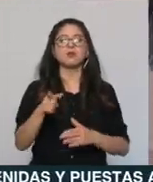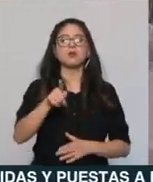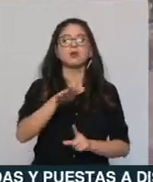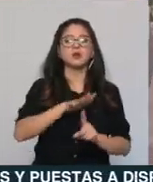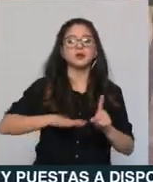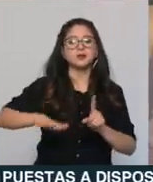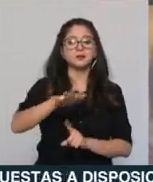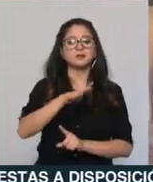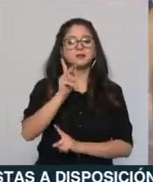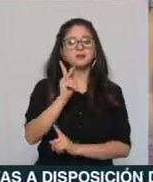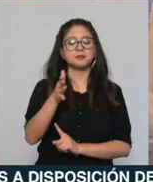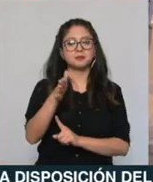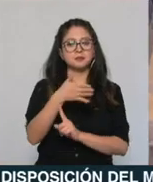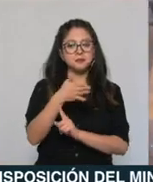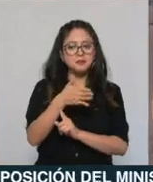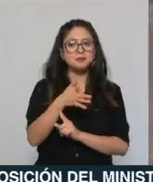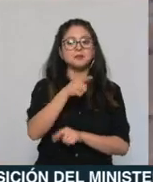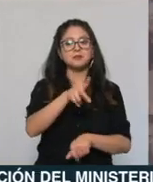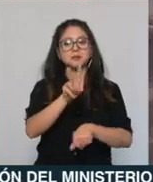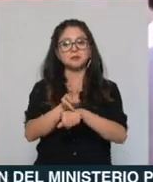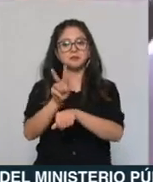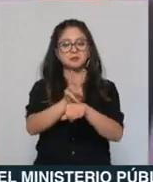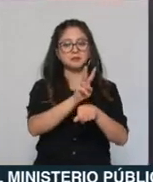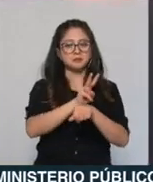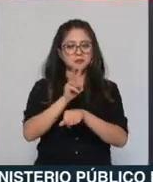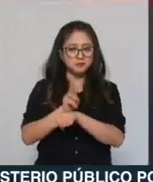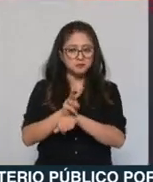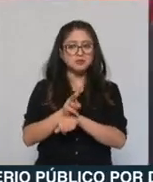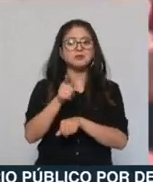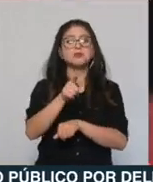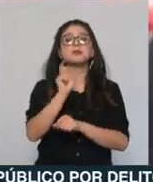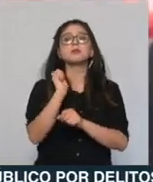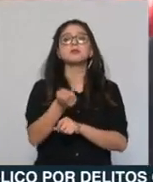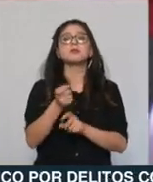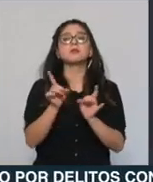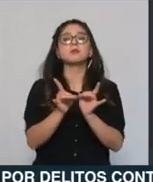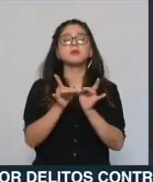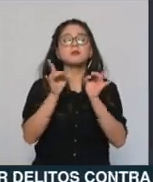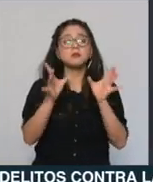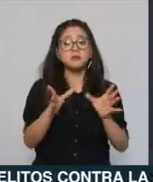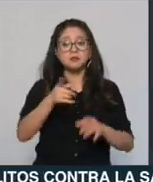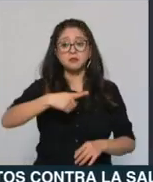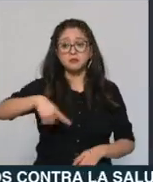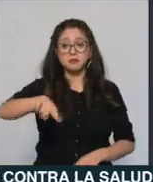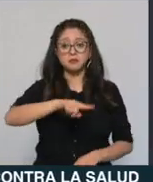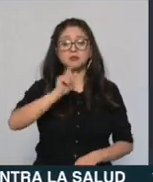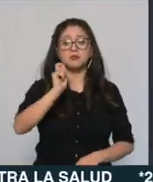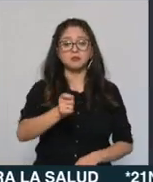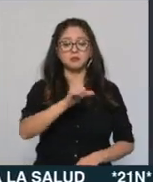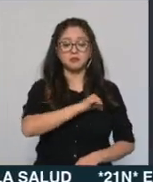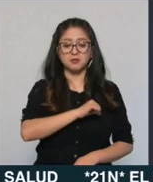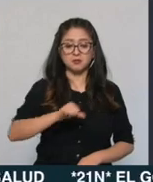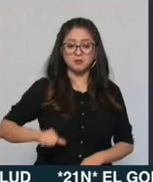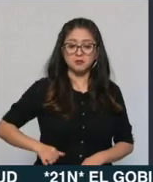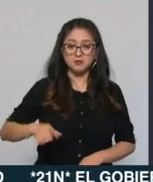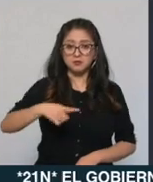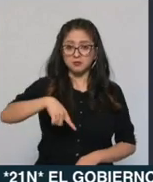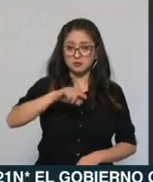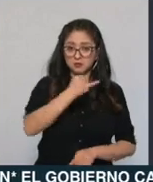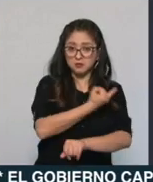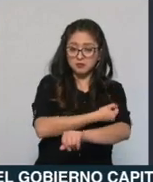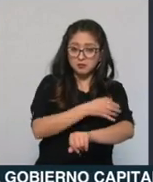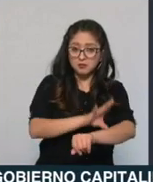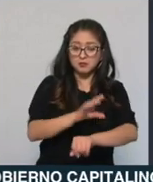colonia Pantitlán realizando patrullajes. En caso de ser necesario, y si el alcalde de Iztacalco, Armando Quintero,